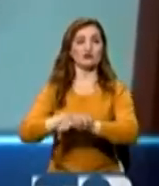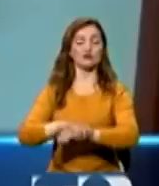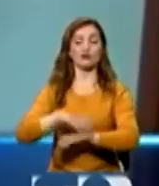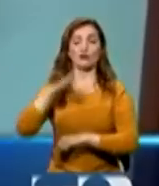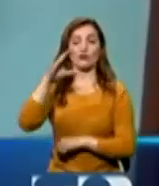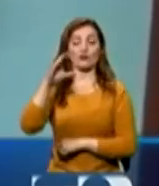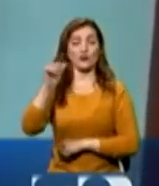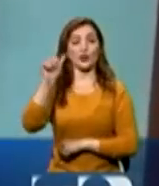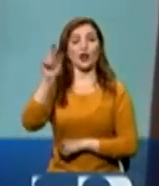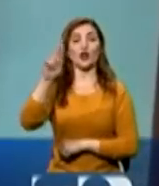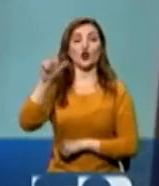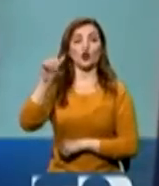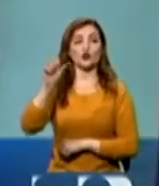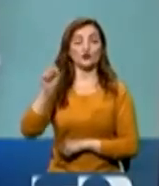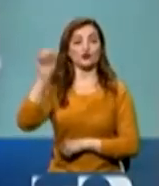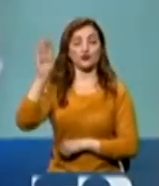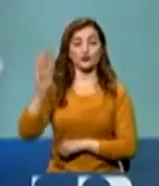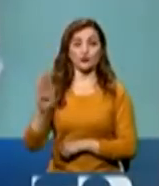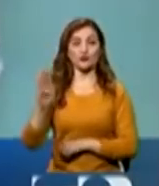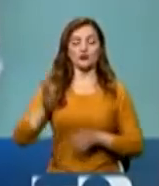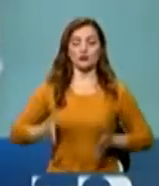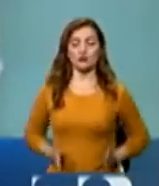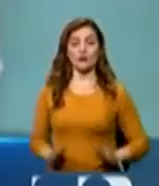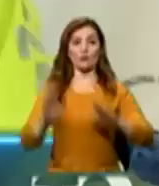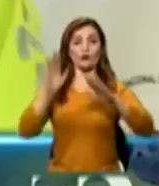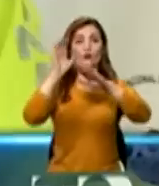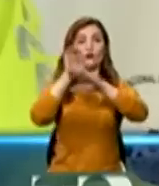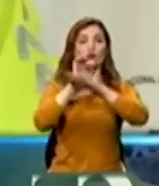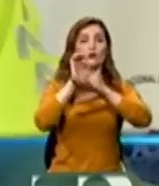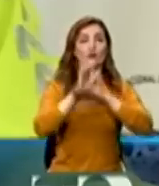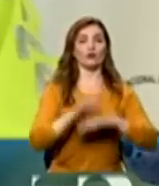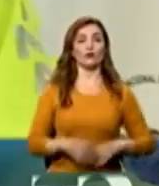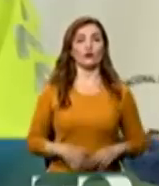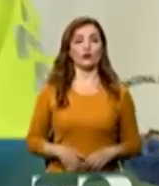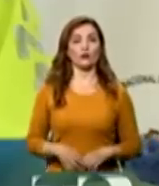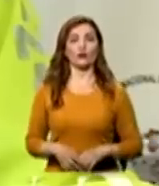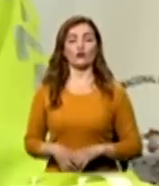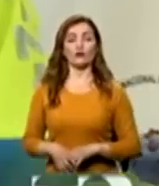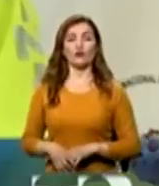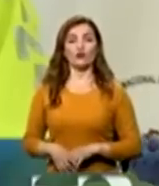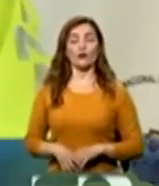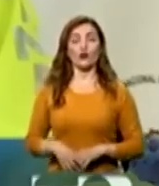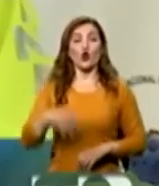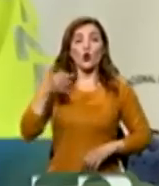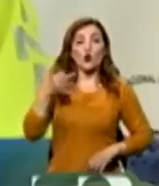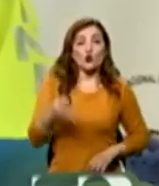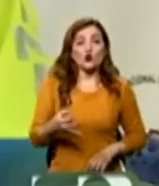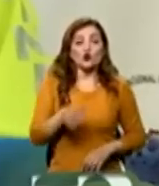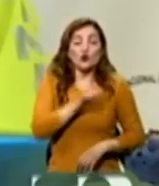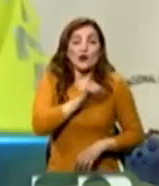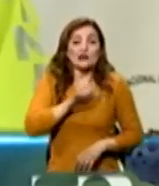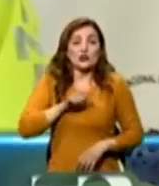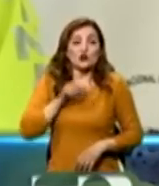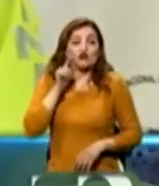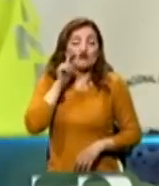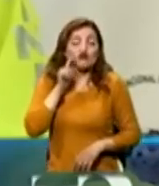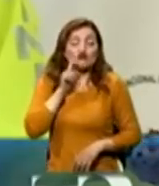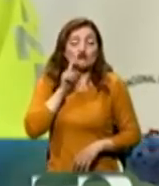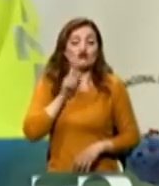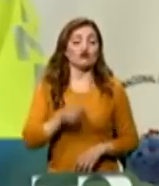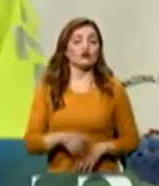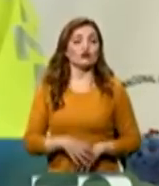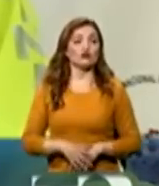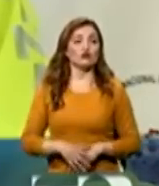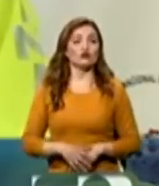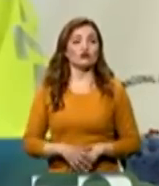de 77 años de edad, de nacionalidad ecuatoriana, quien se encontraba en ese momento en actitud sexual